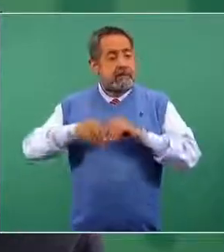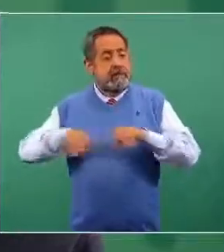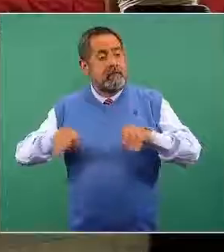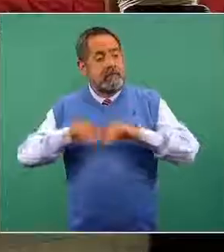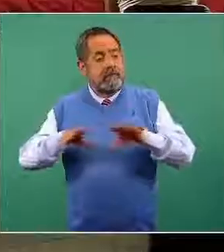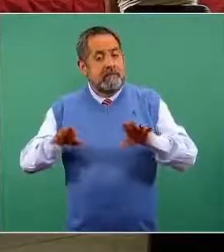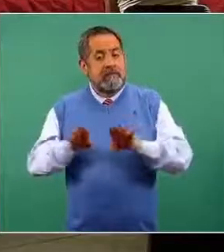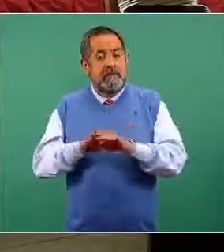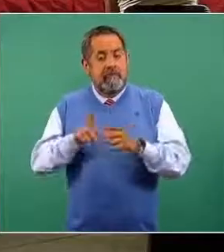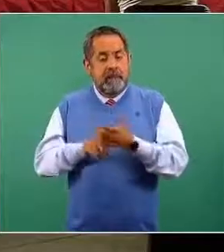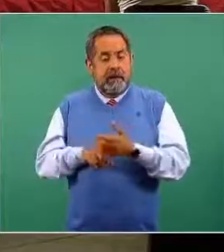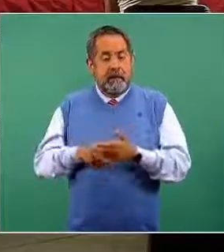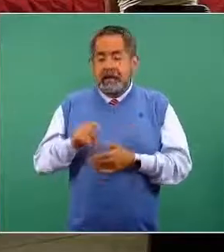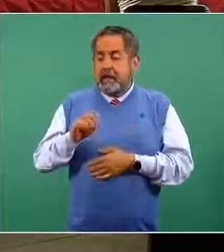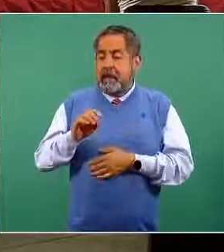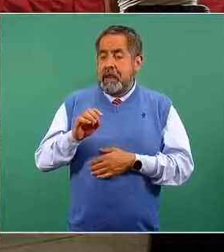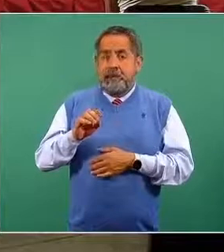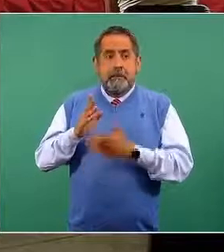de mortalidad,